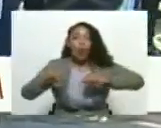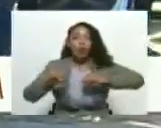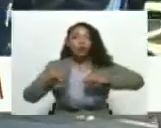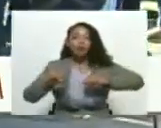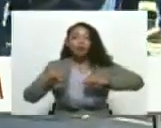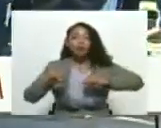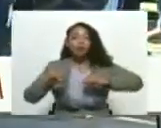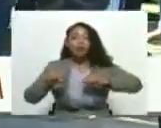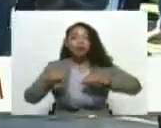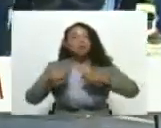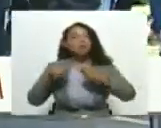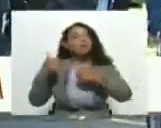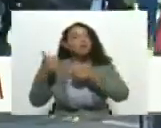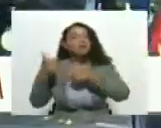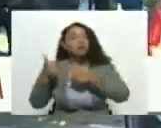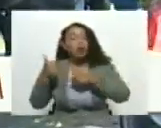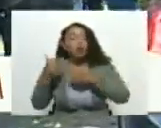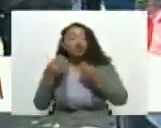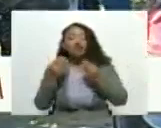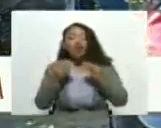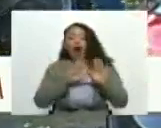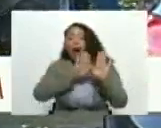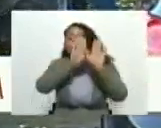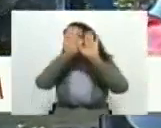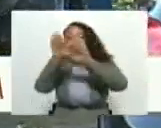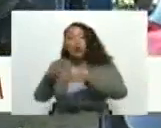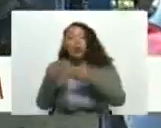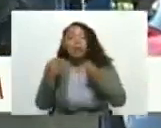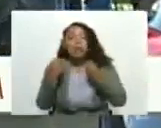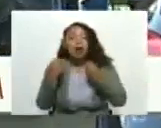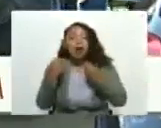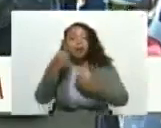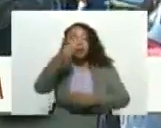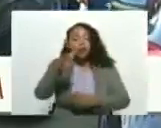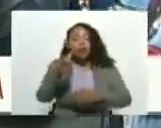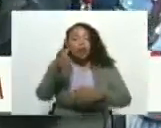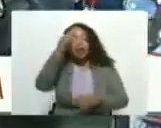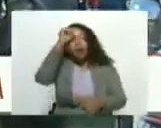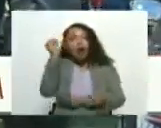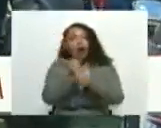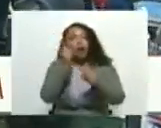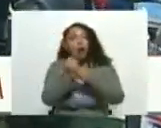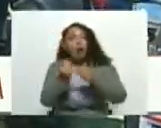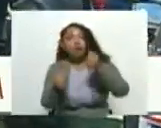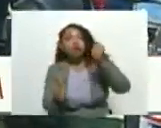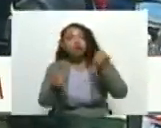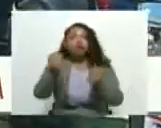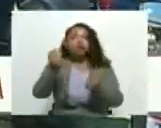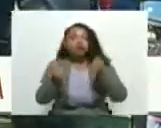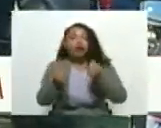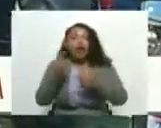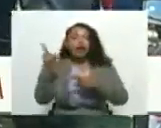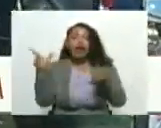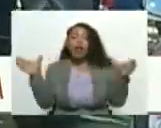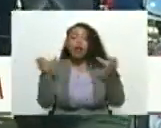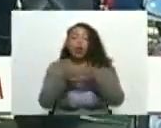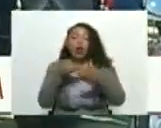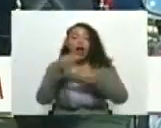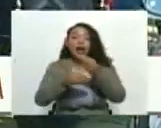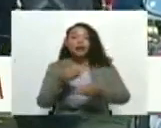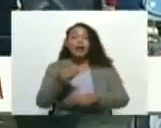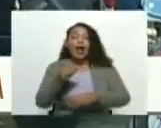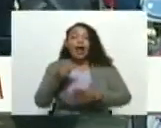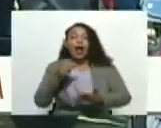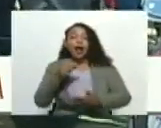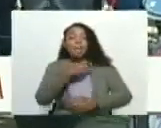parte de gran apoyo para el transportista. Esto siempre lo hemos visto en las reuniones, general Reverol, ministro Velázquez, con